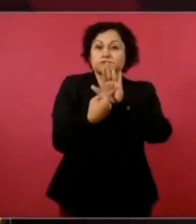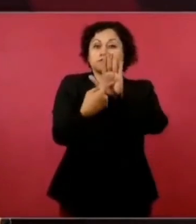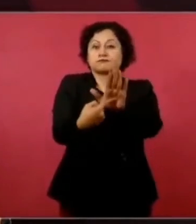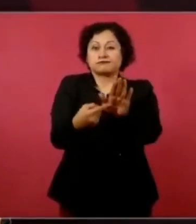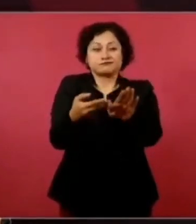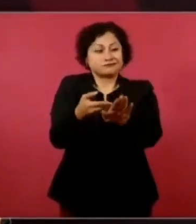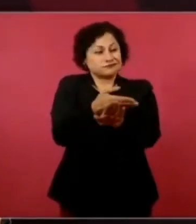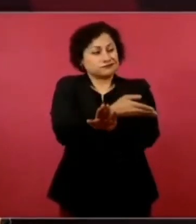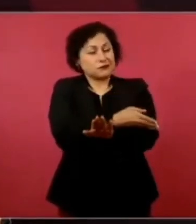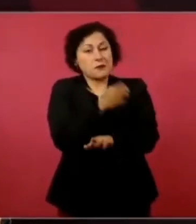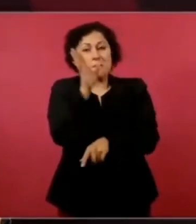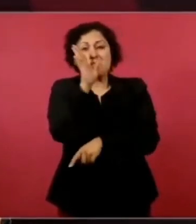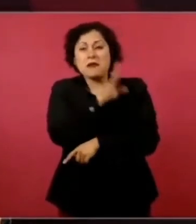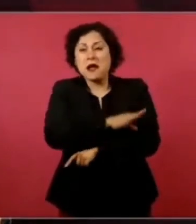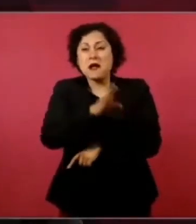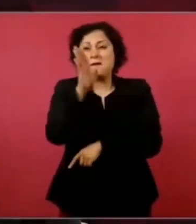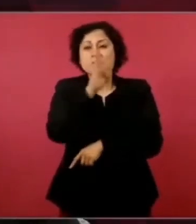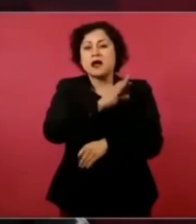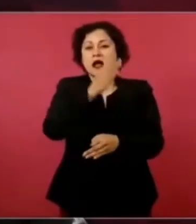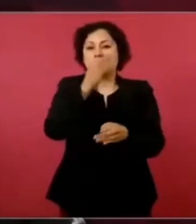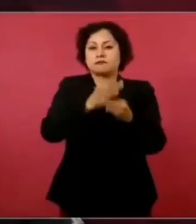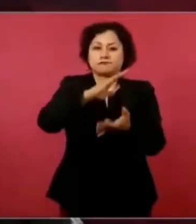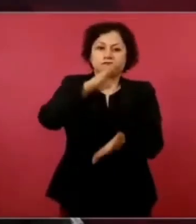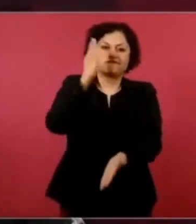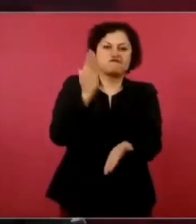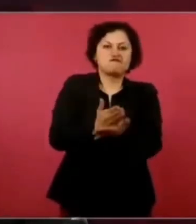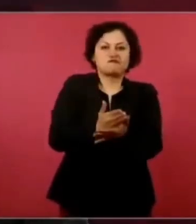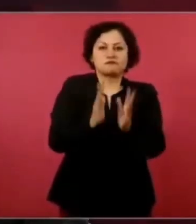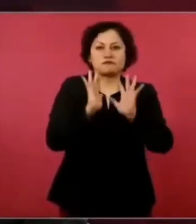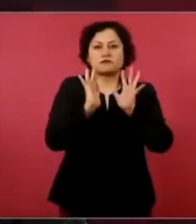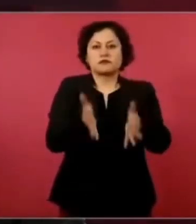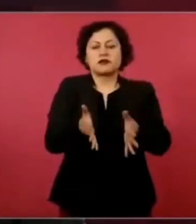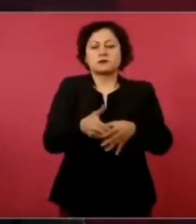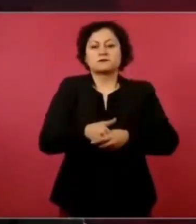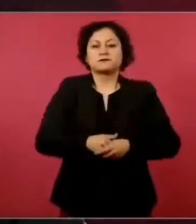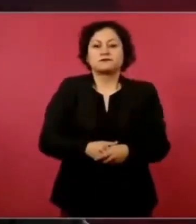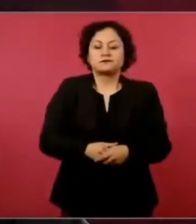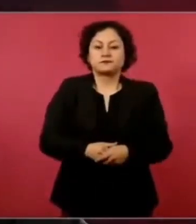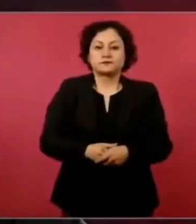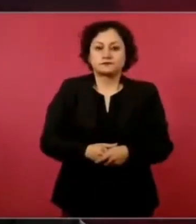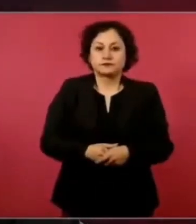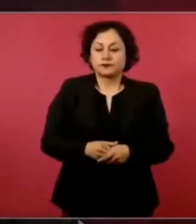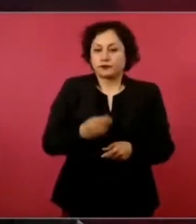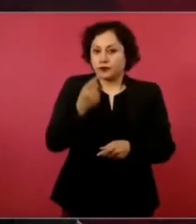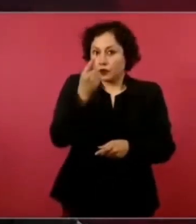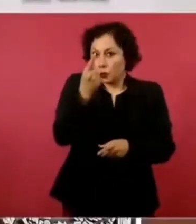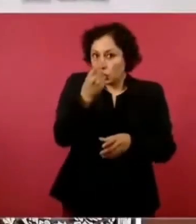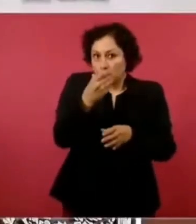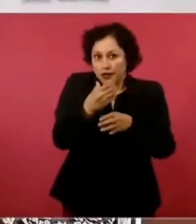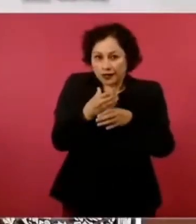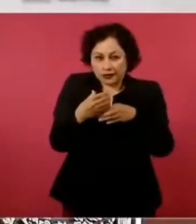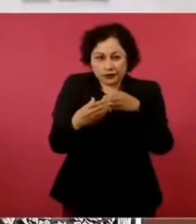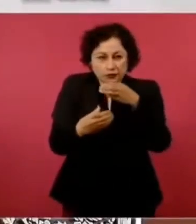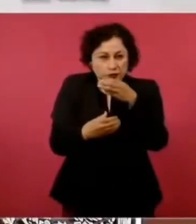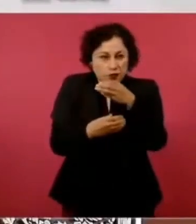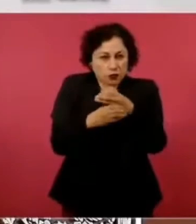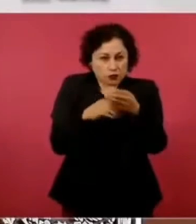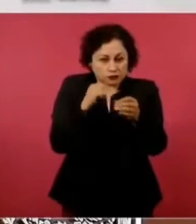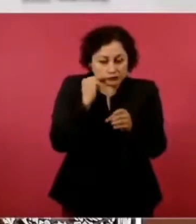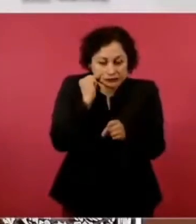de funcionamiento, uno de los elementos que articulaban